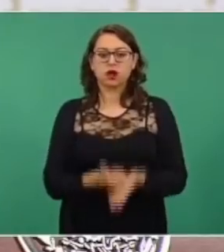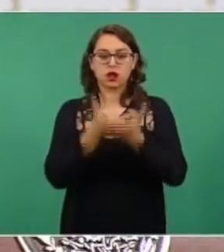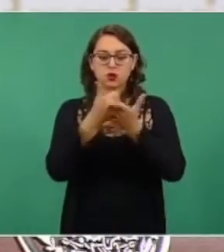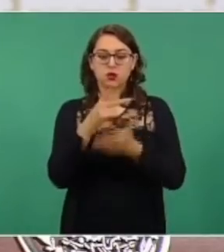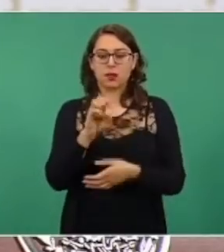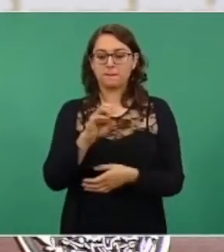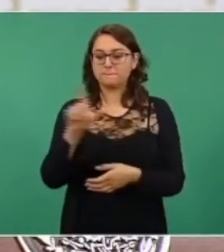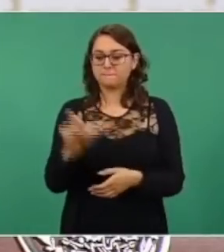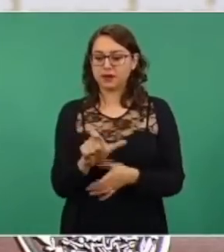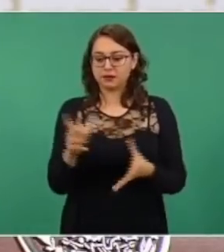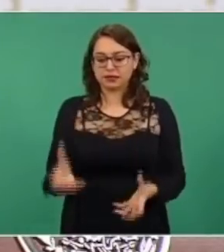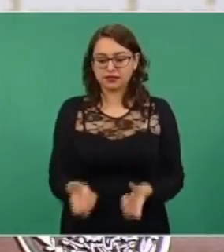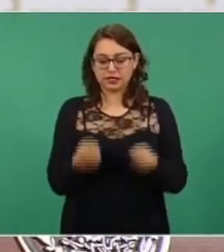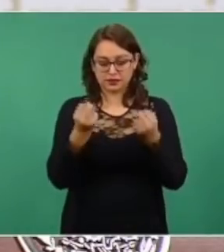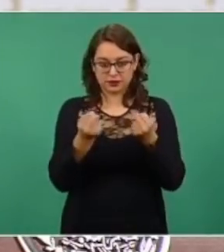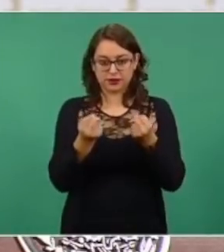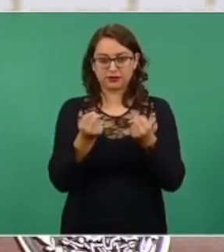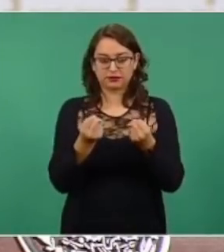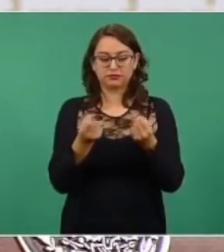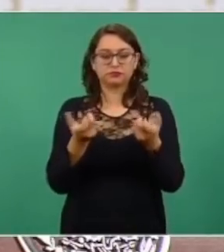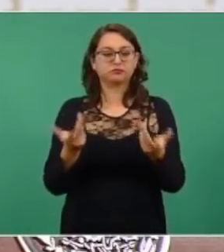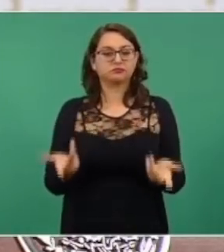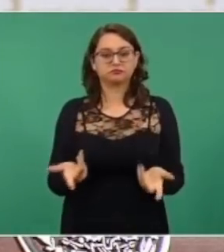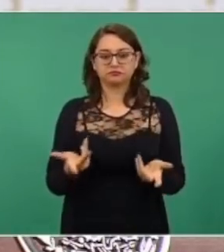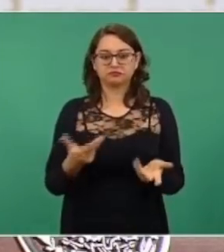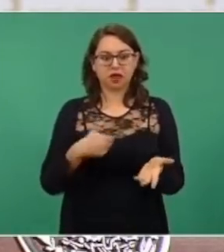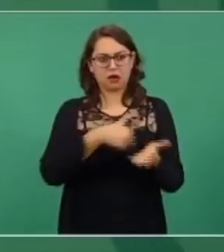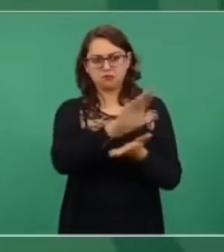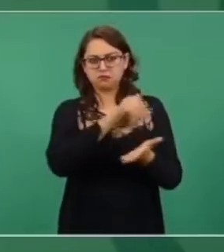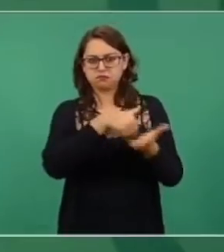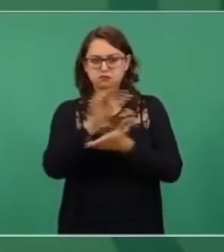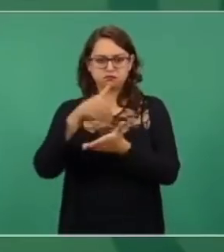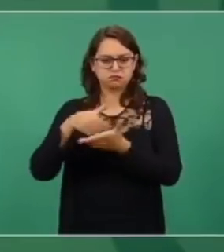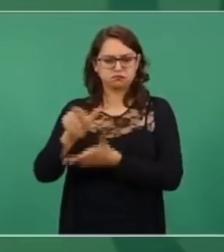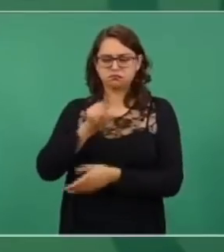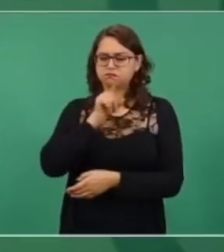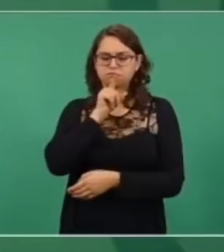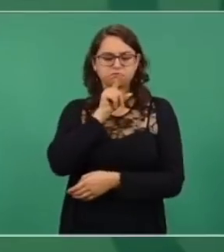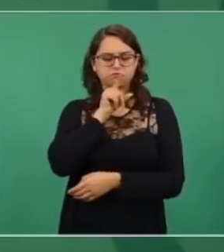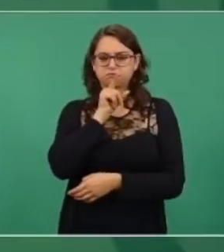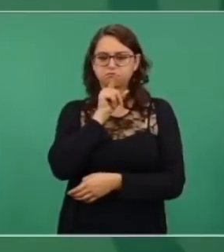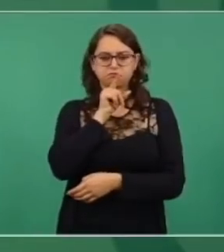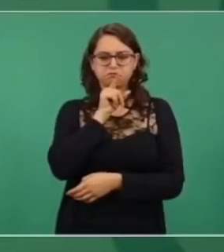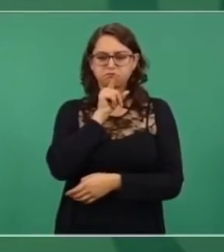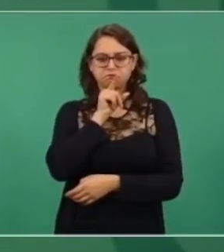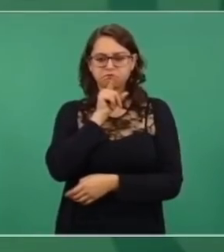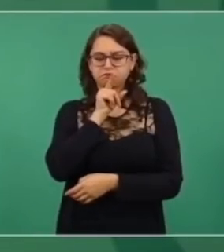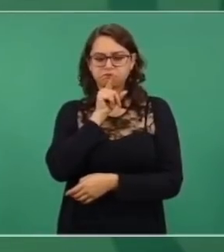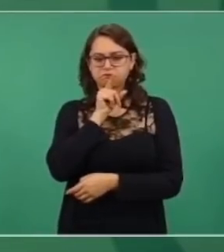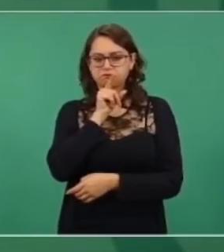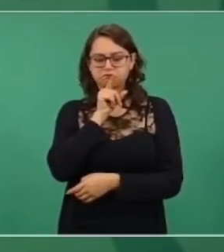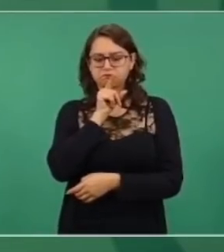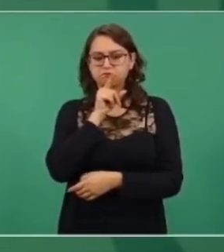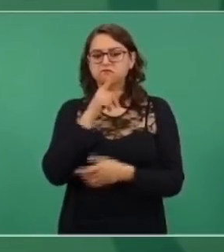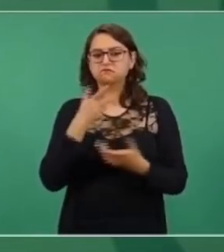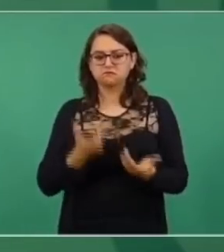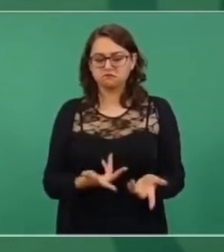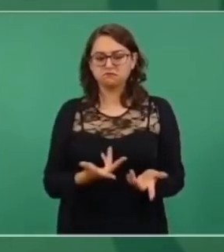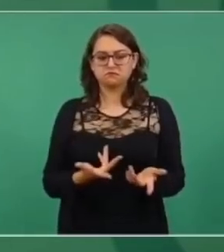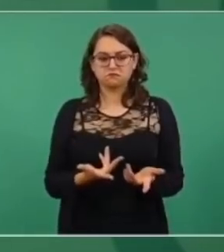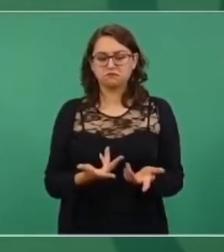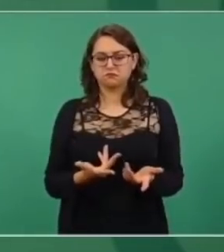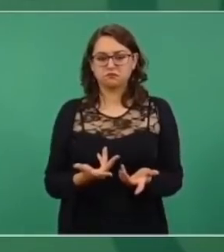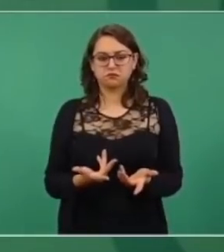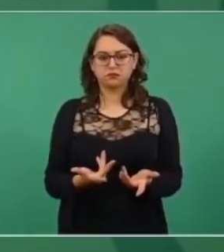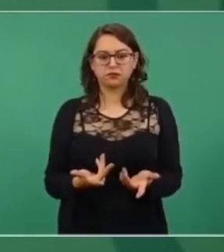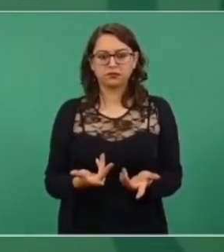a Pemex, y que no va a haber despidos, no ha habido despidos, y que no se